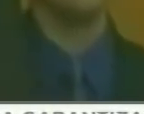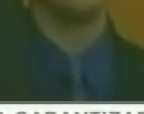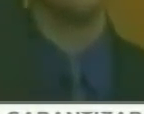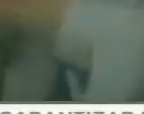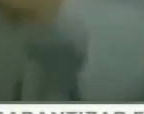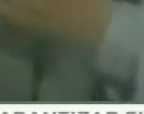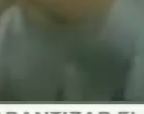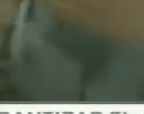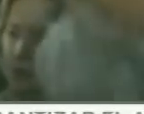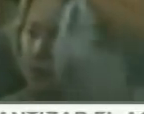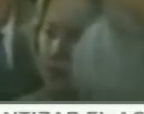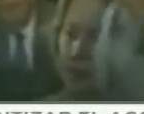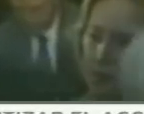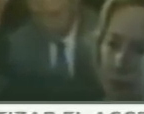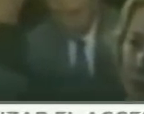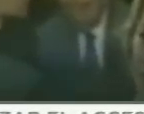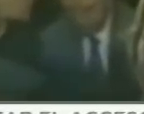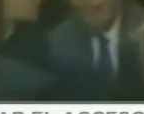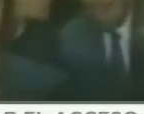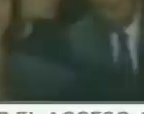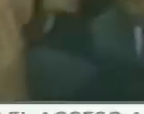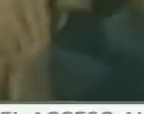Justicia.